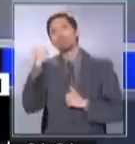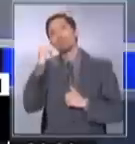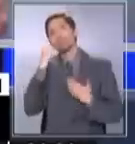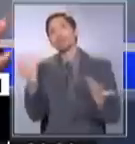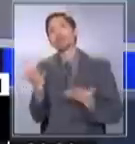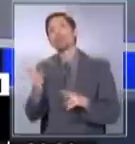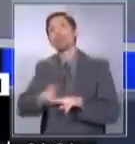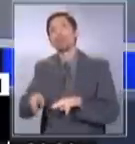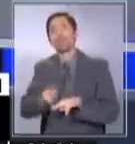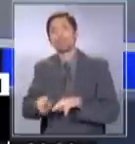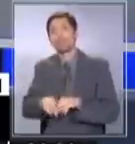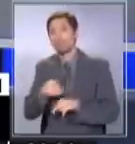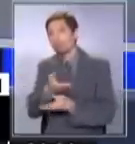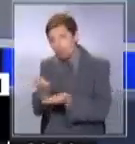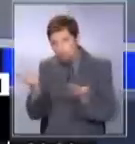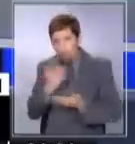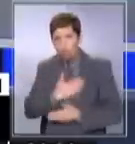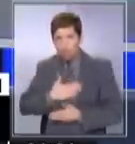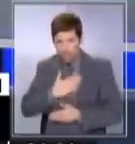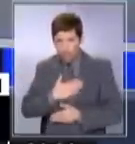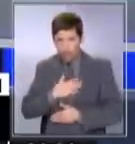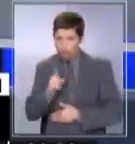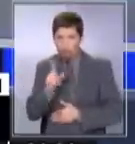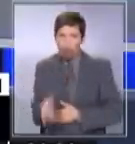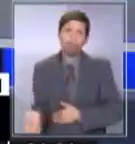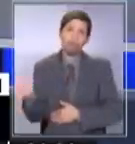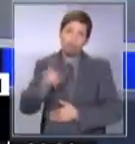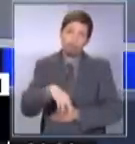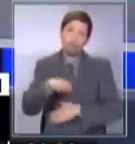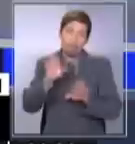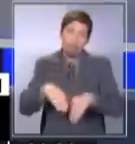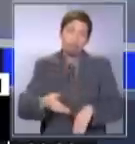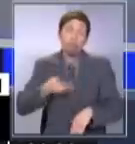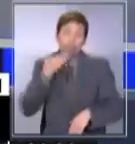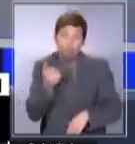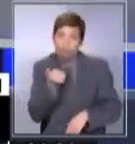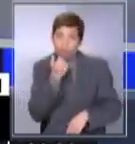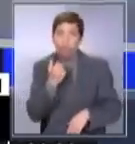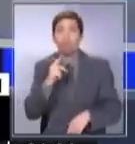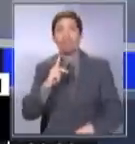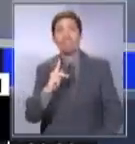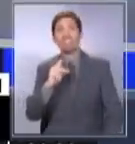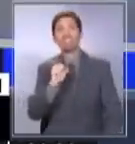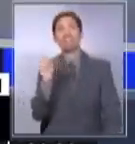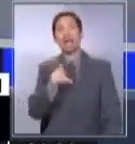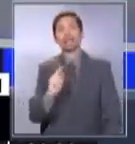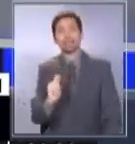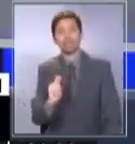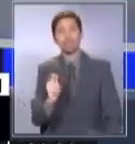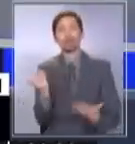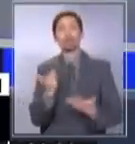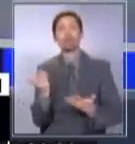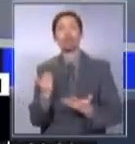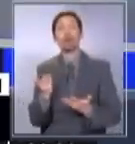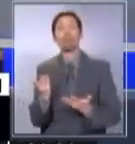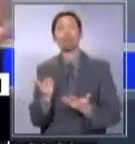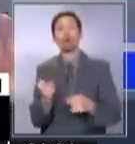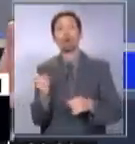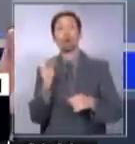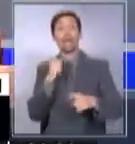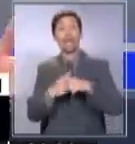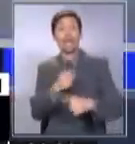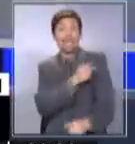que es lo que ustedes desean no se produzca lo mis Cómo entonces va a enfrentar Felipe cast al que fue su su ex jefe